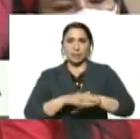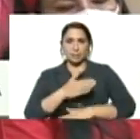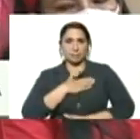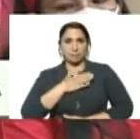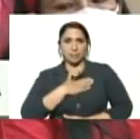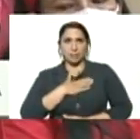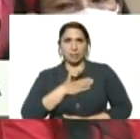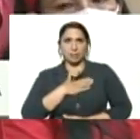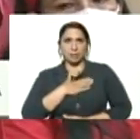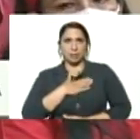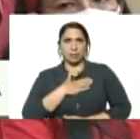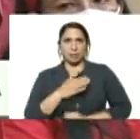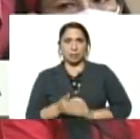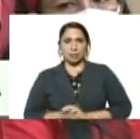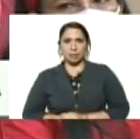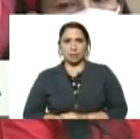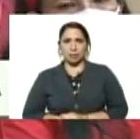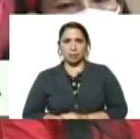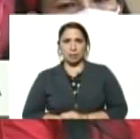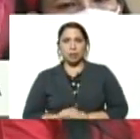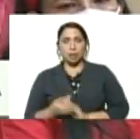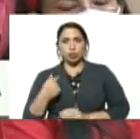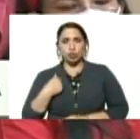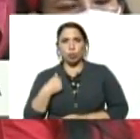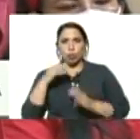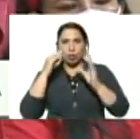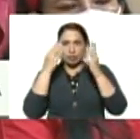cierre los ojos y quisiera que él estuviera ahí.